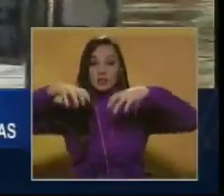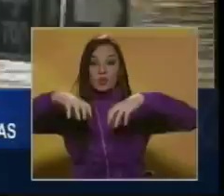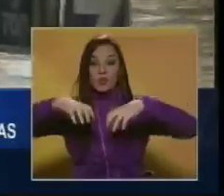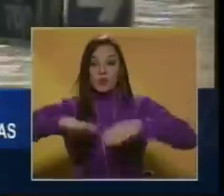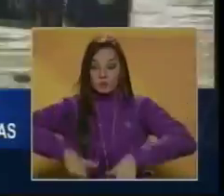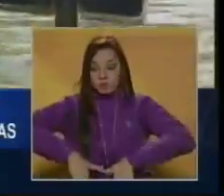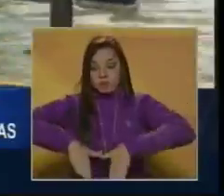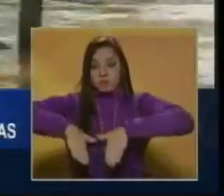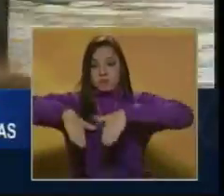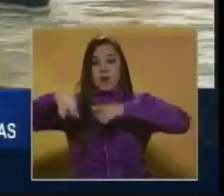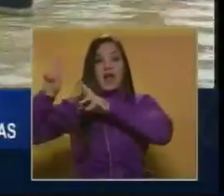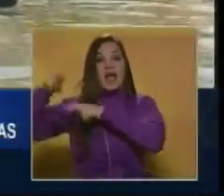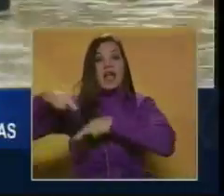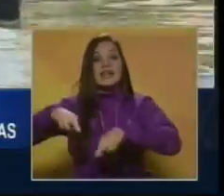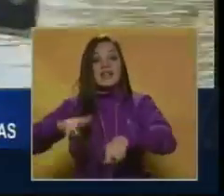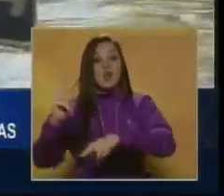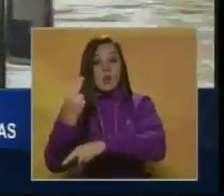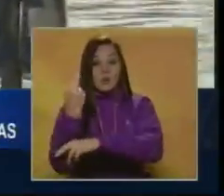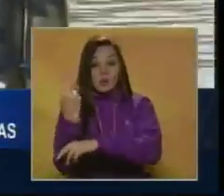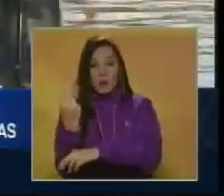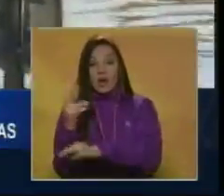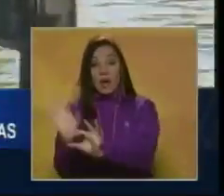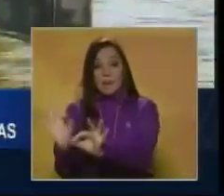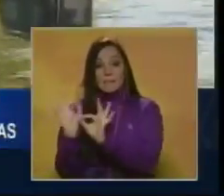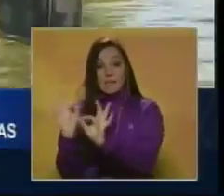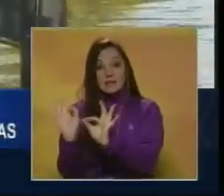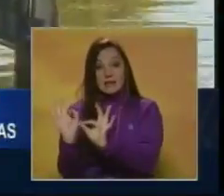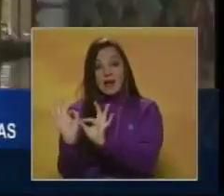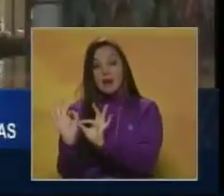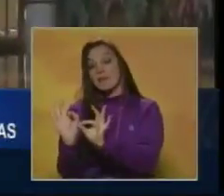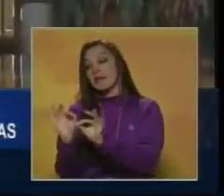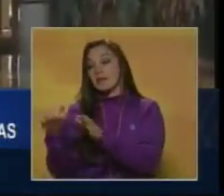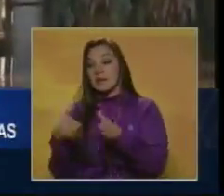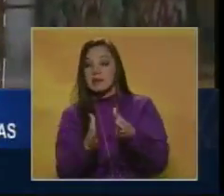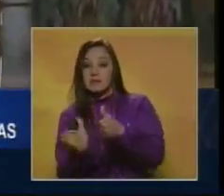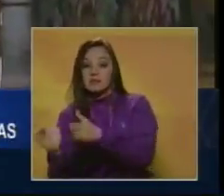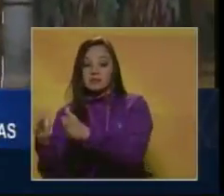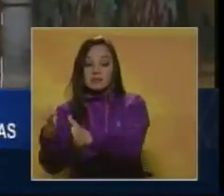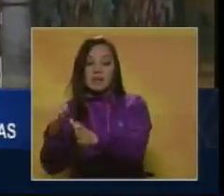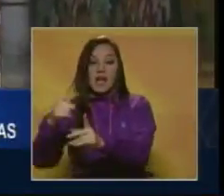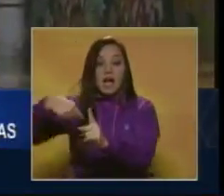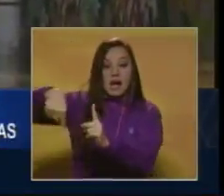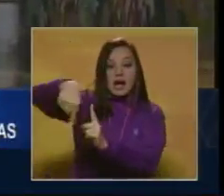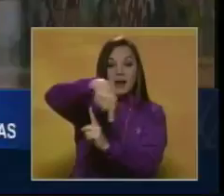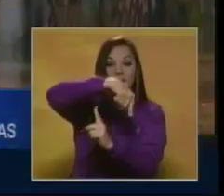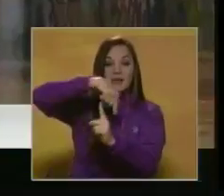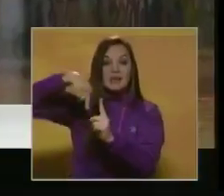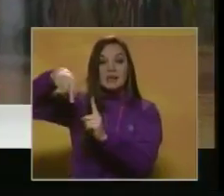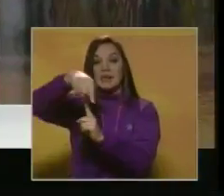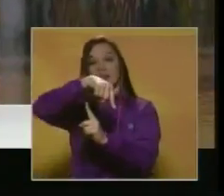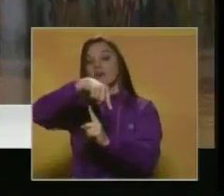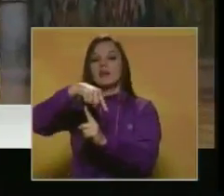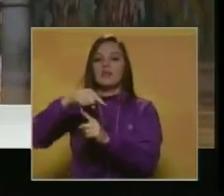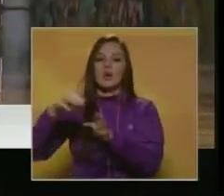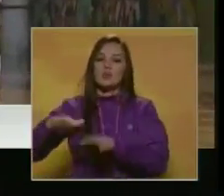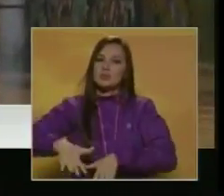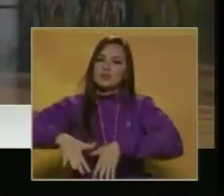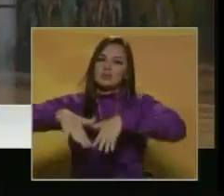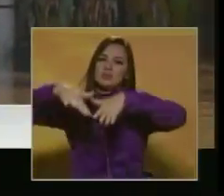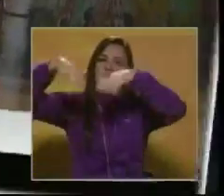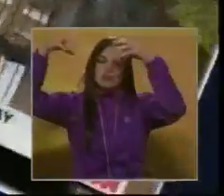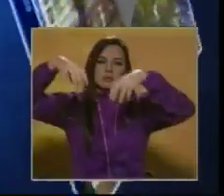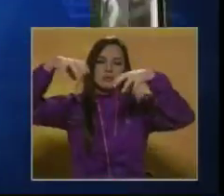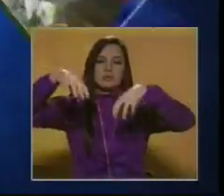principalmente la crecida del río Uruguay, especialmente de su afluente Cuareín, que rodea las zonas más afectadas por las